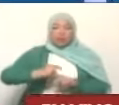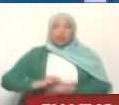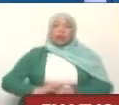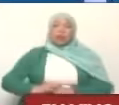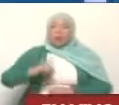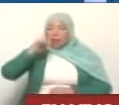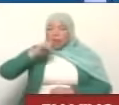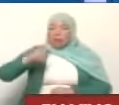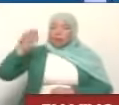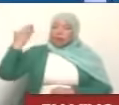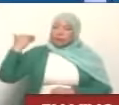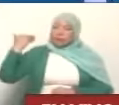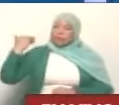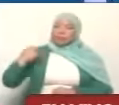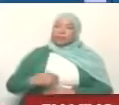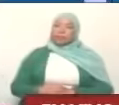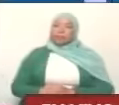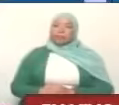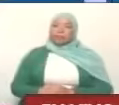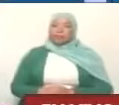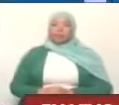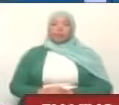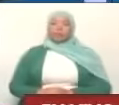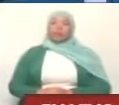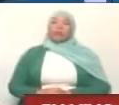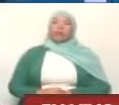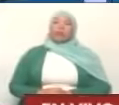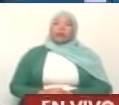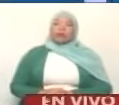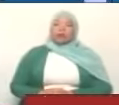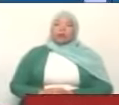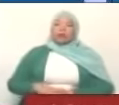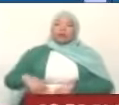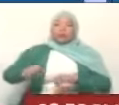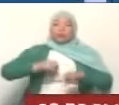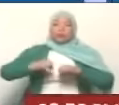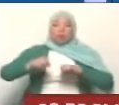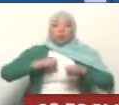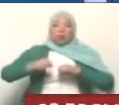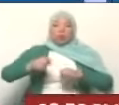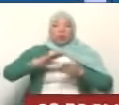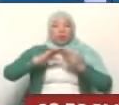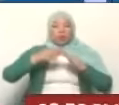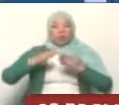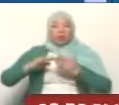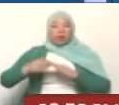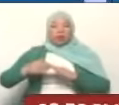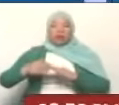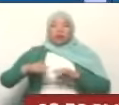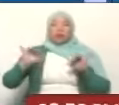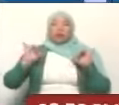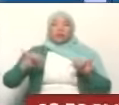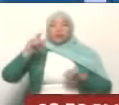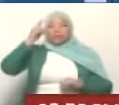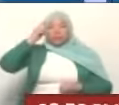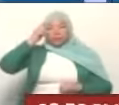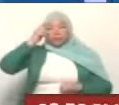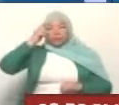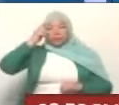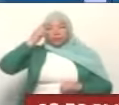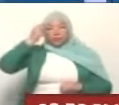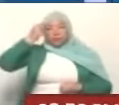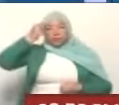El año pasado se daban decenas de movilizaciones locales. El mismo día que se estaba